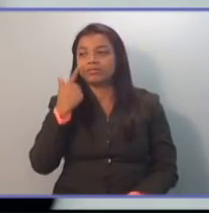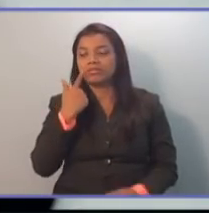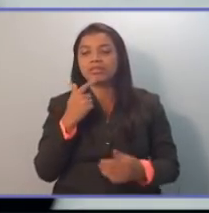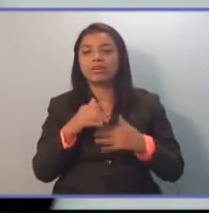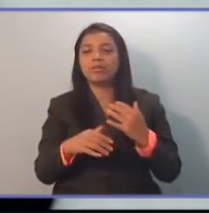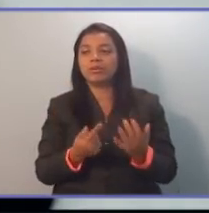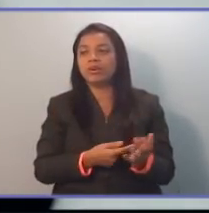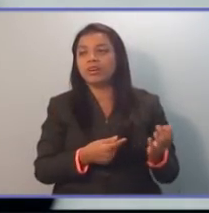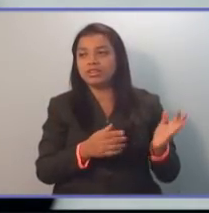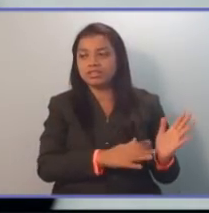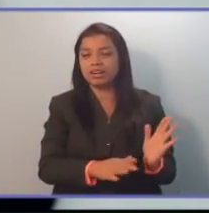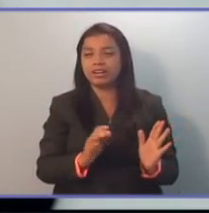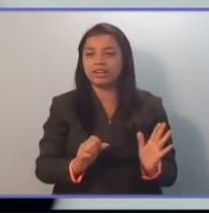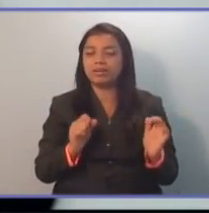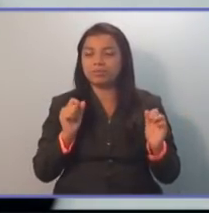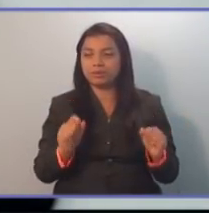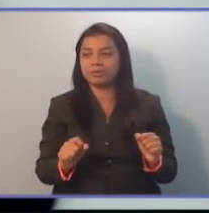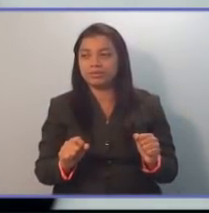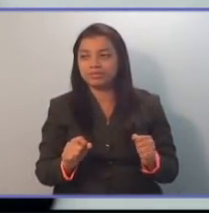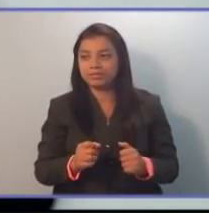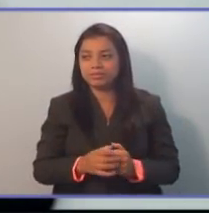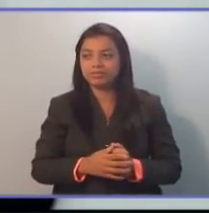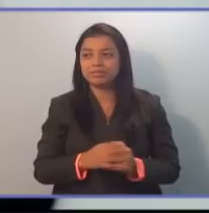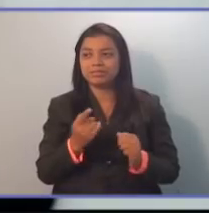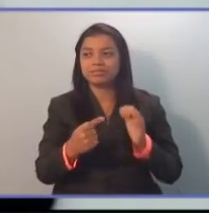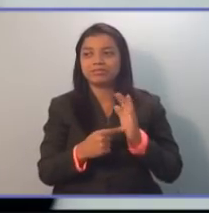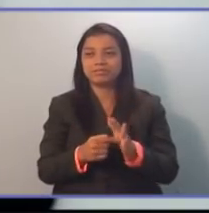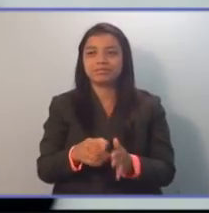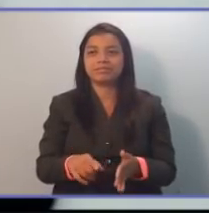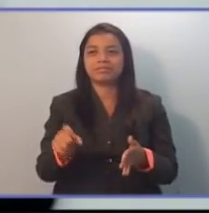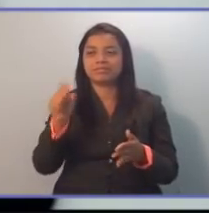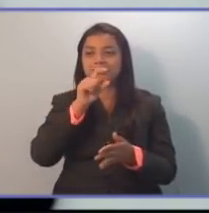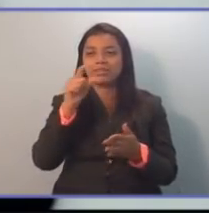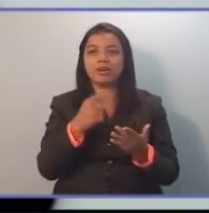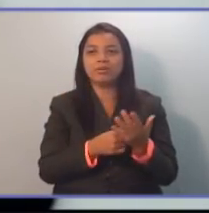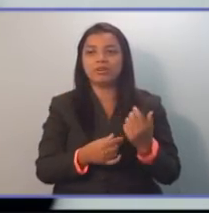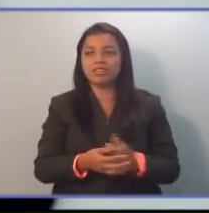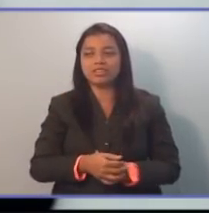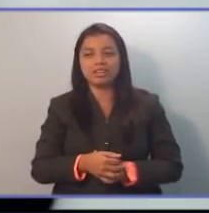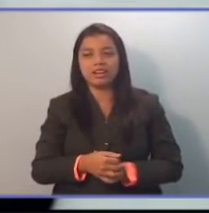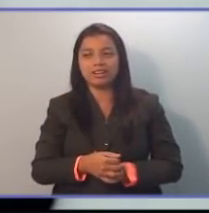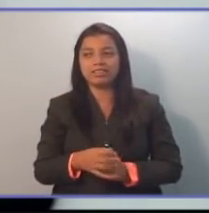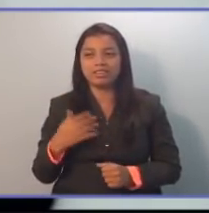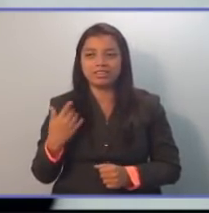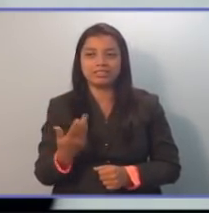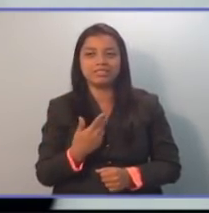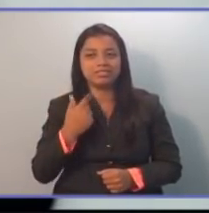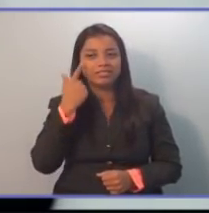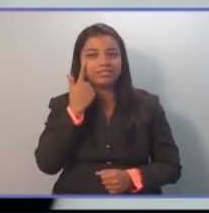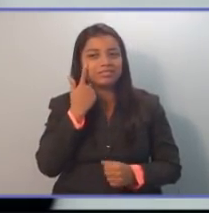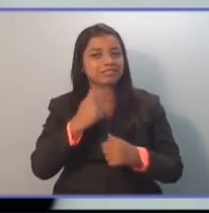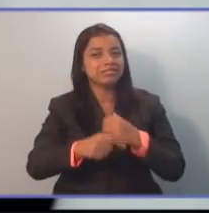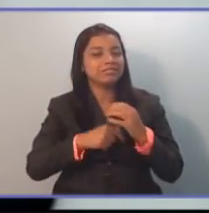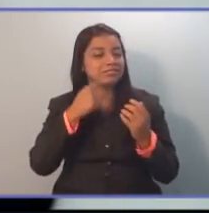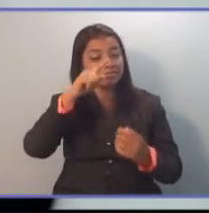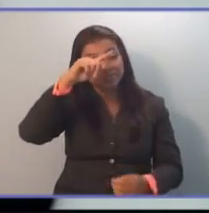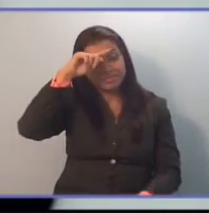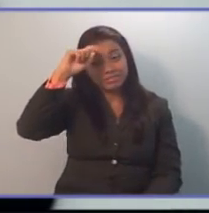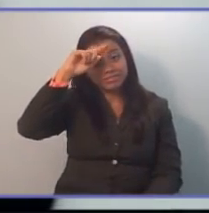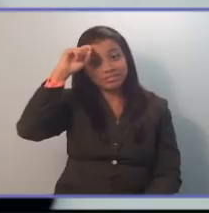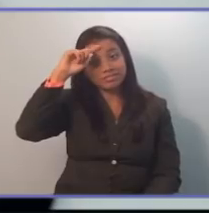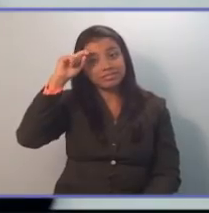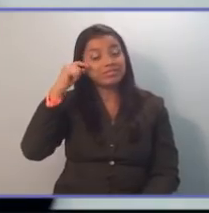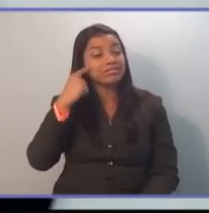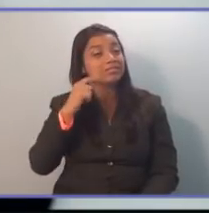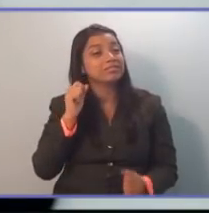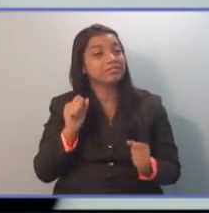laboral dentro de la institución que yo represento y se investigó el entorno del trabajo. Y